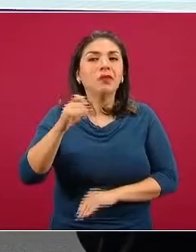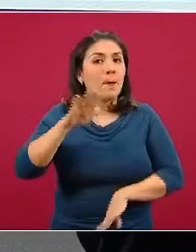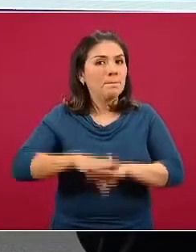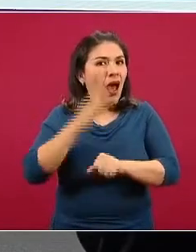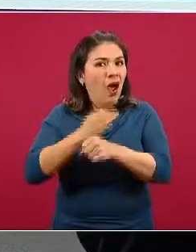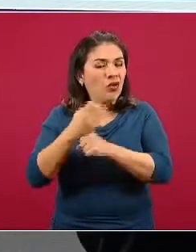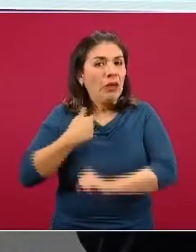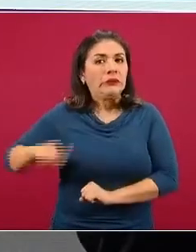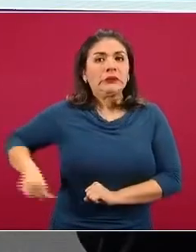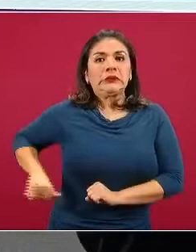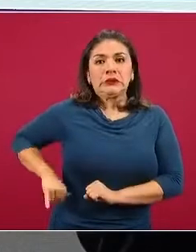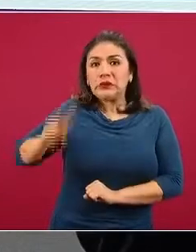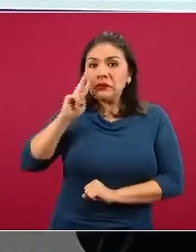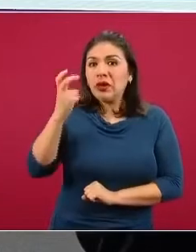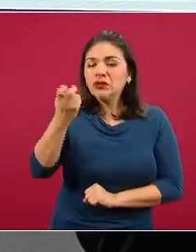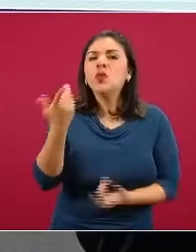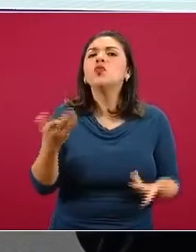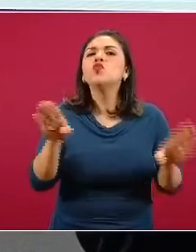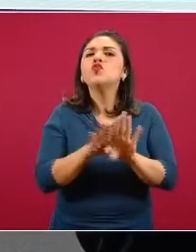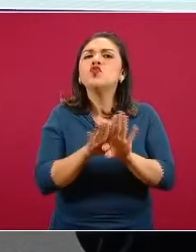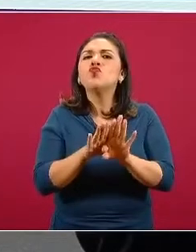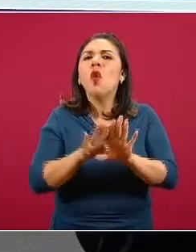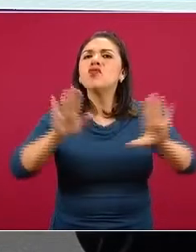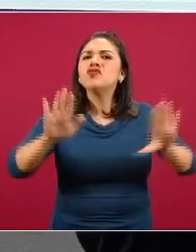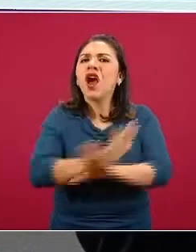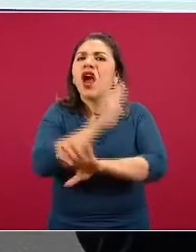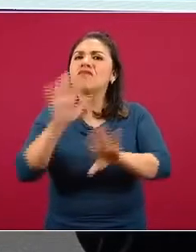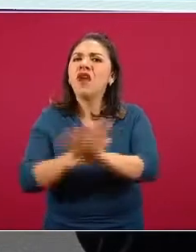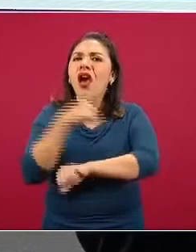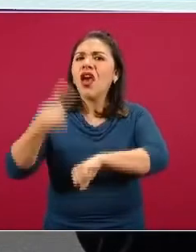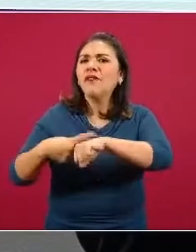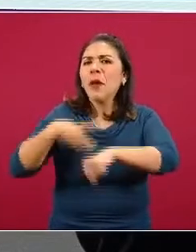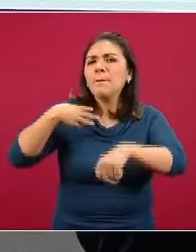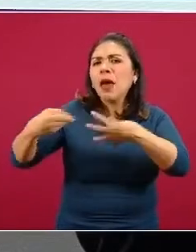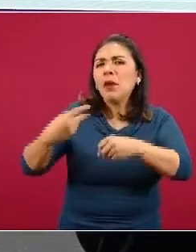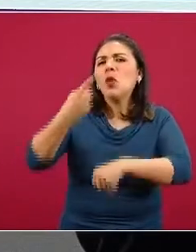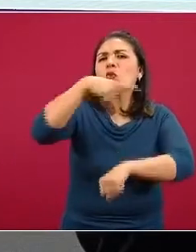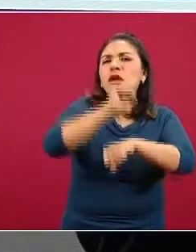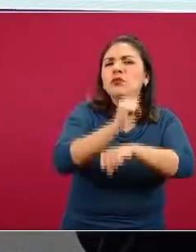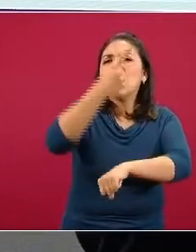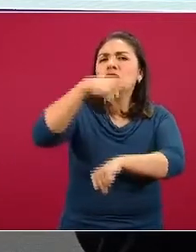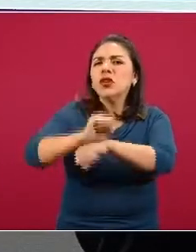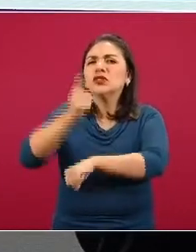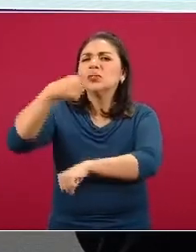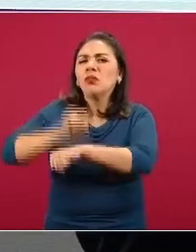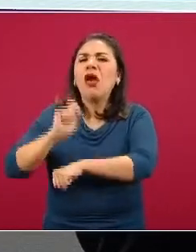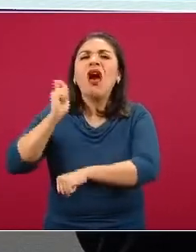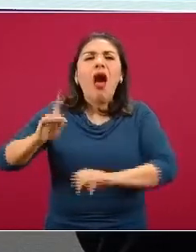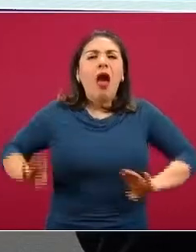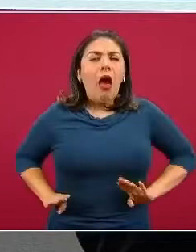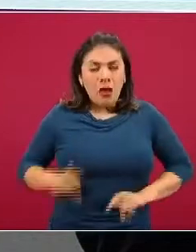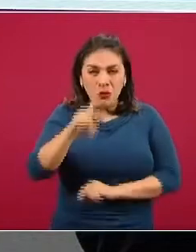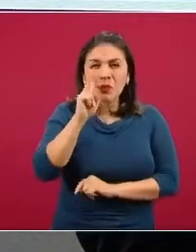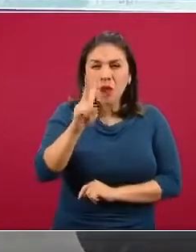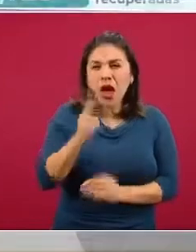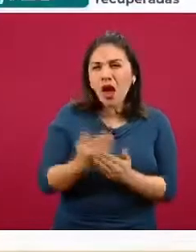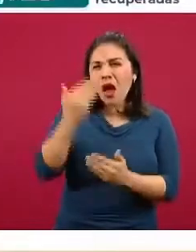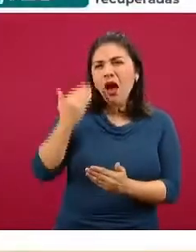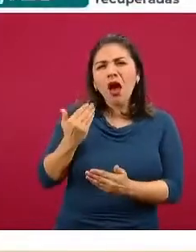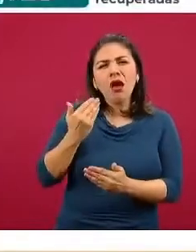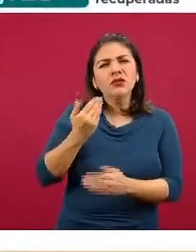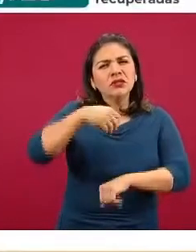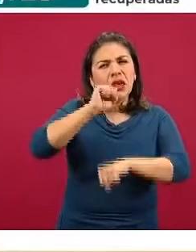nos interesa de esta curva, para ver cómo se ha estado comportando la epidemia semana con semana. Como veíamos en las